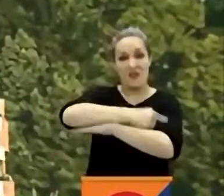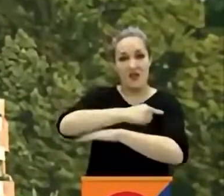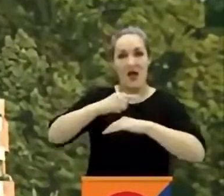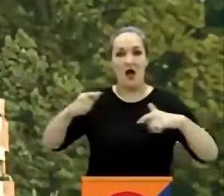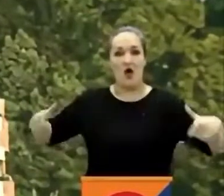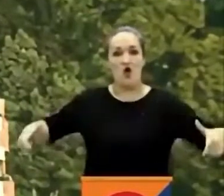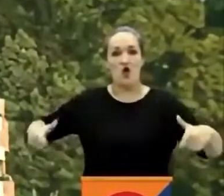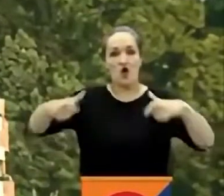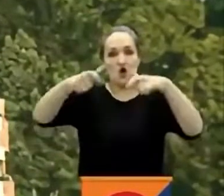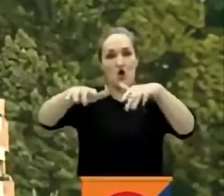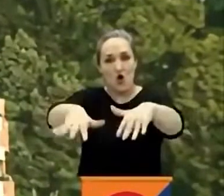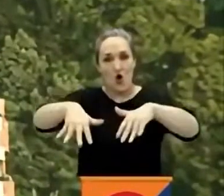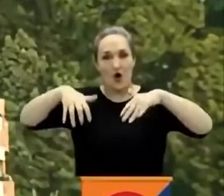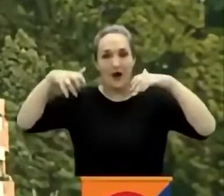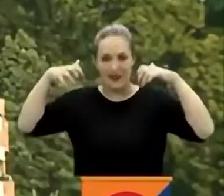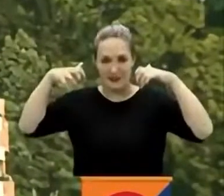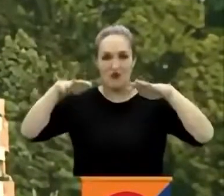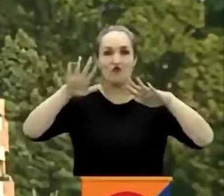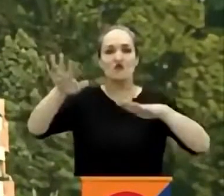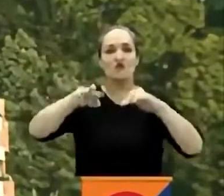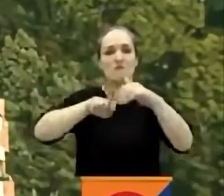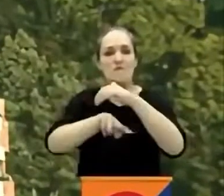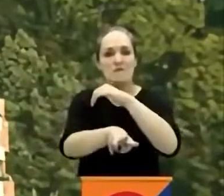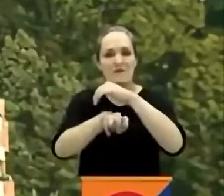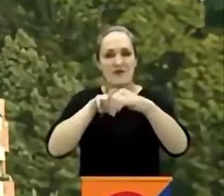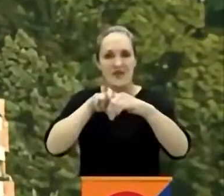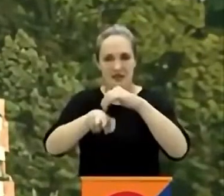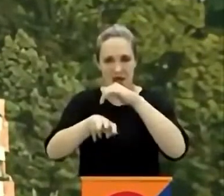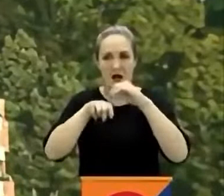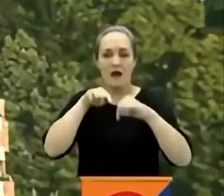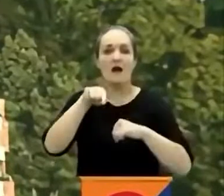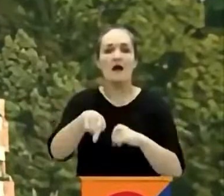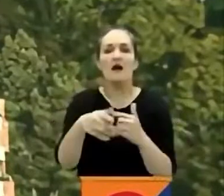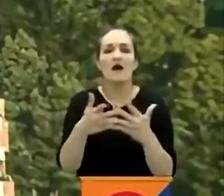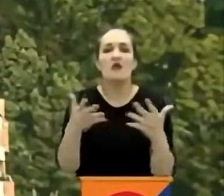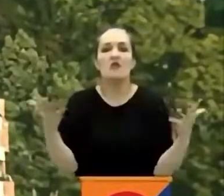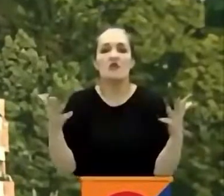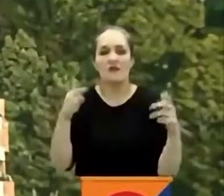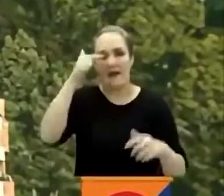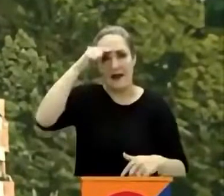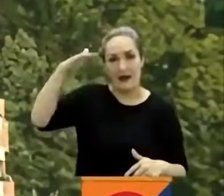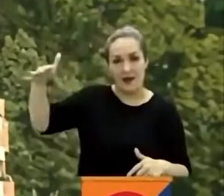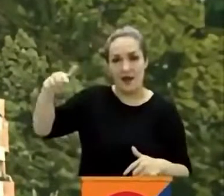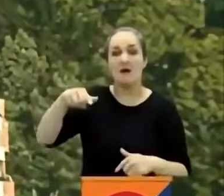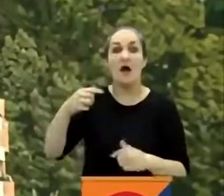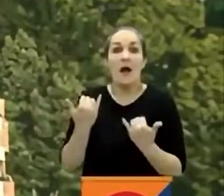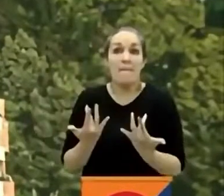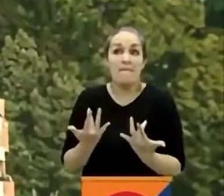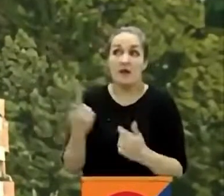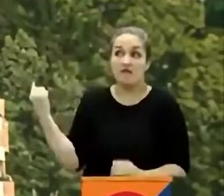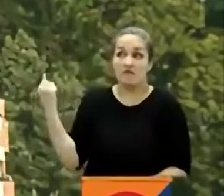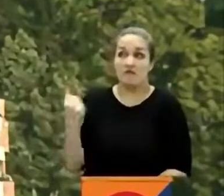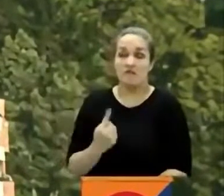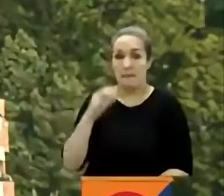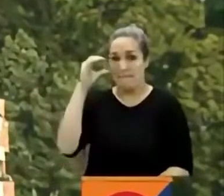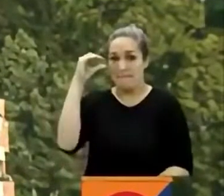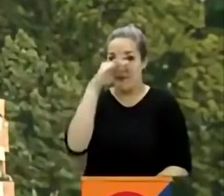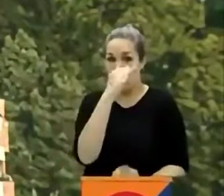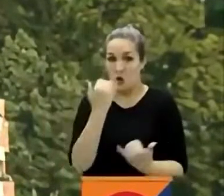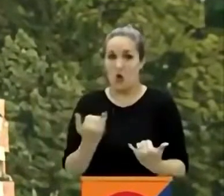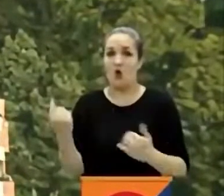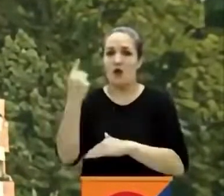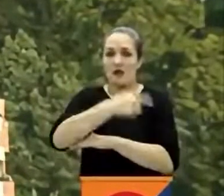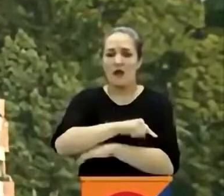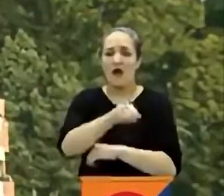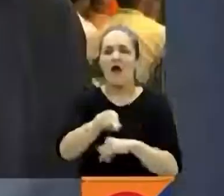la intervención del presidente Gustavo Petro. En el panel han discutido los impactos de las propuestas de la reforma tributaria en ese